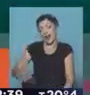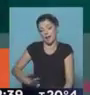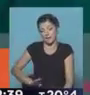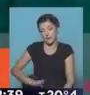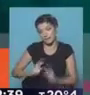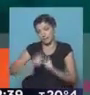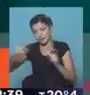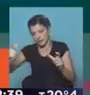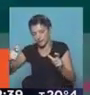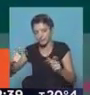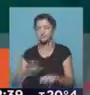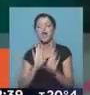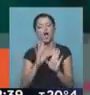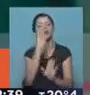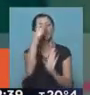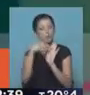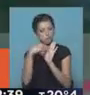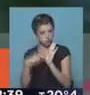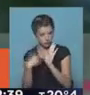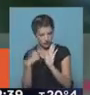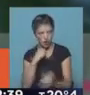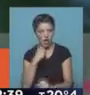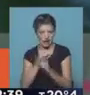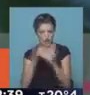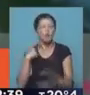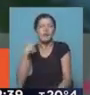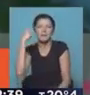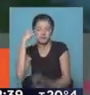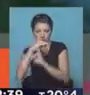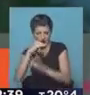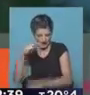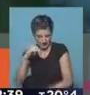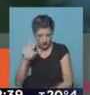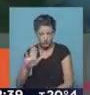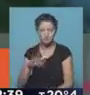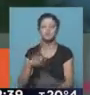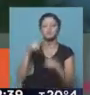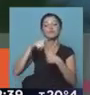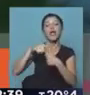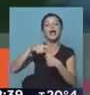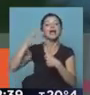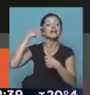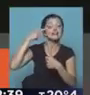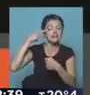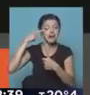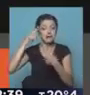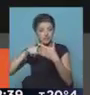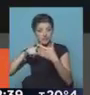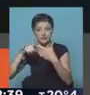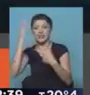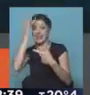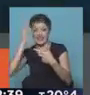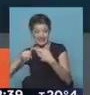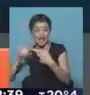Ahora, dos cosas que te quiero decir al respecto. ¿Por qué el pesimismo? China e India son dos potencias que muy difícilmente